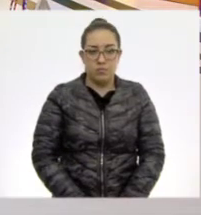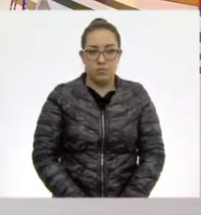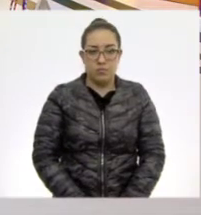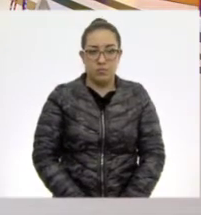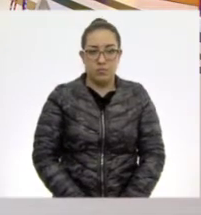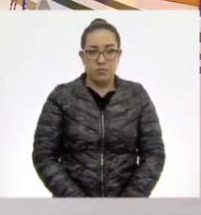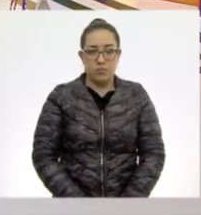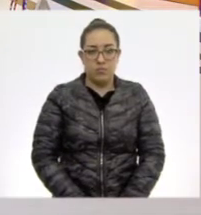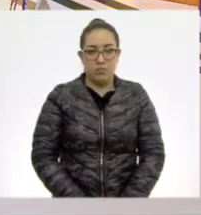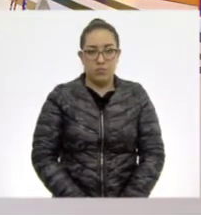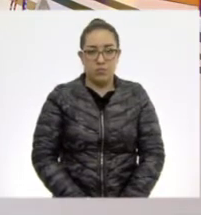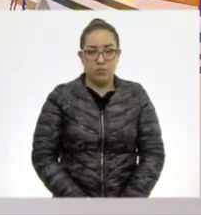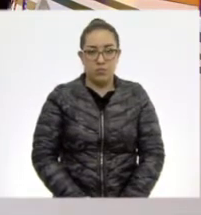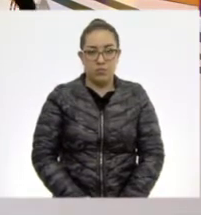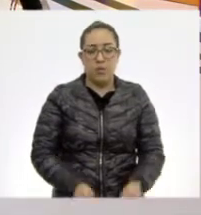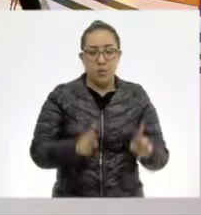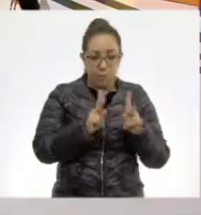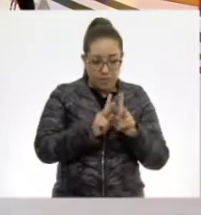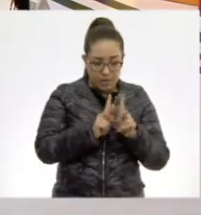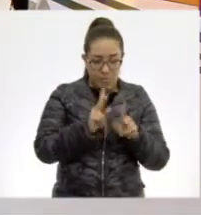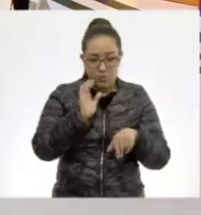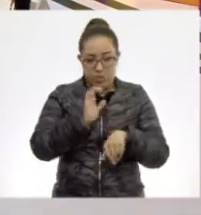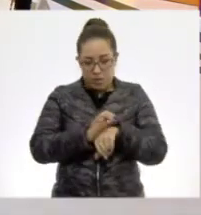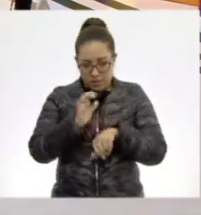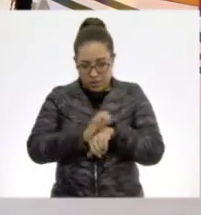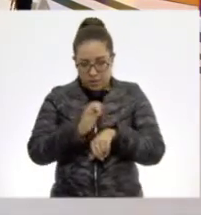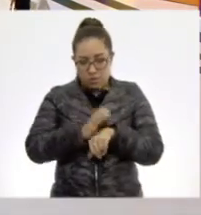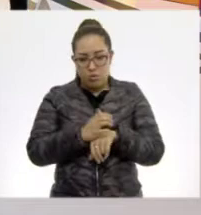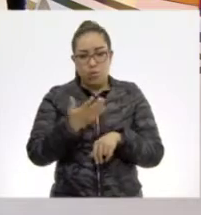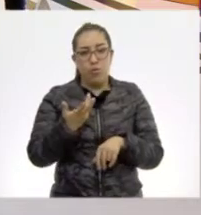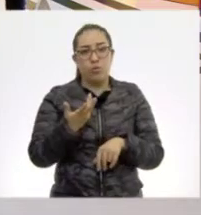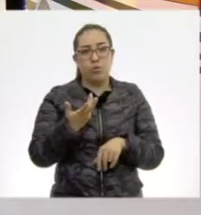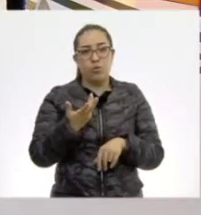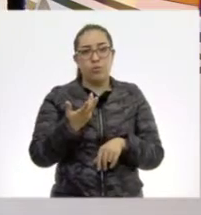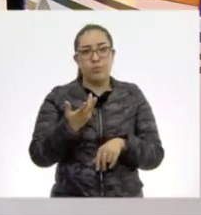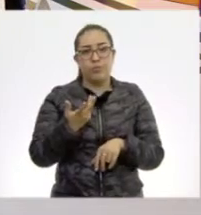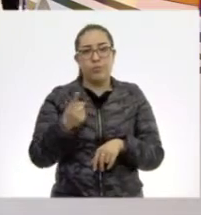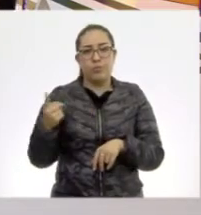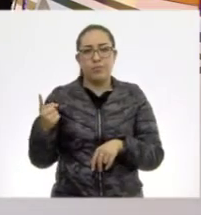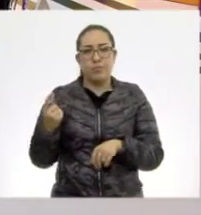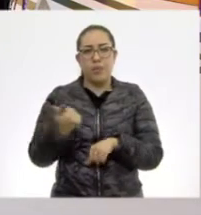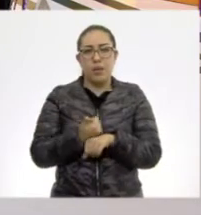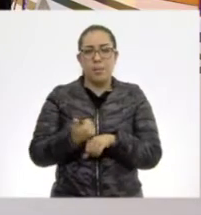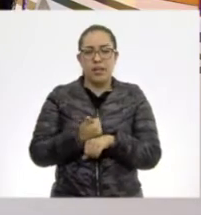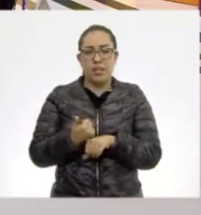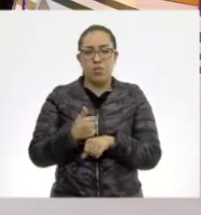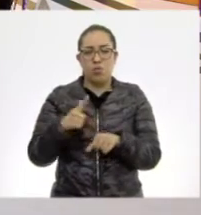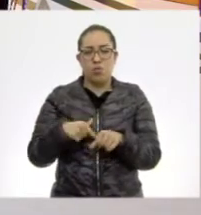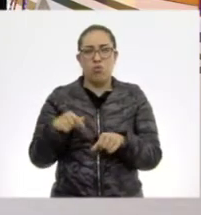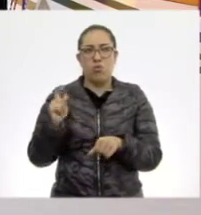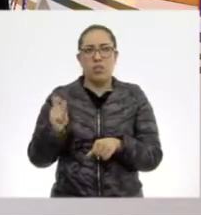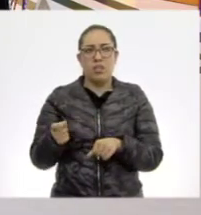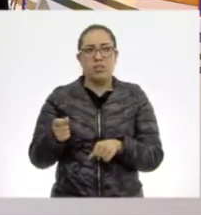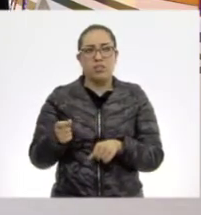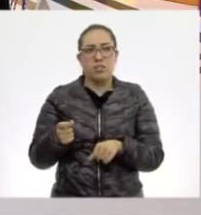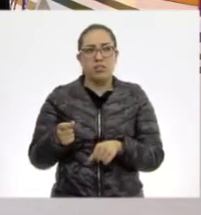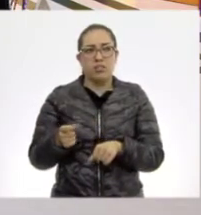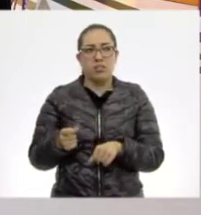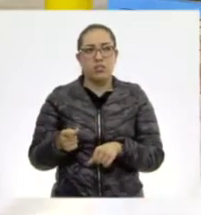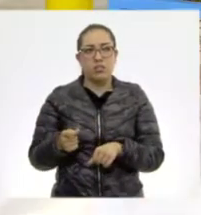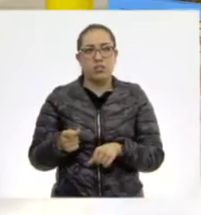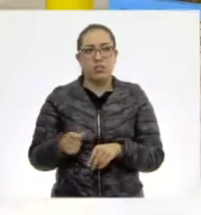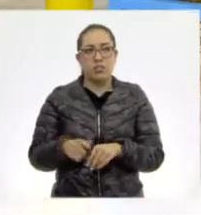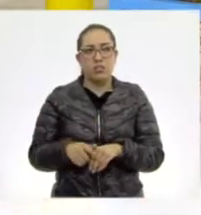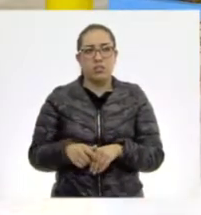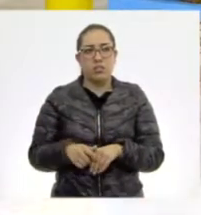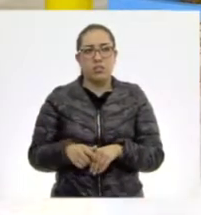Mis primos, mis amigos de la todos colonia. Y este amarillo, ¿quién era? Ah, no, este